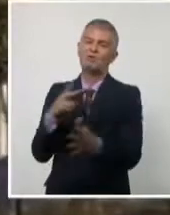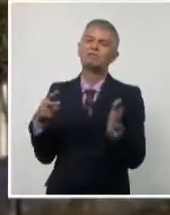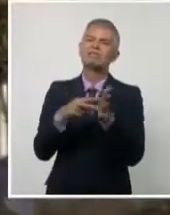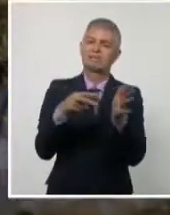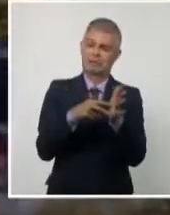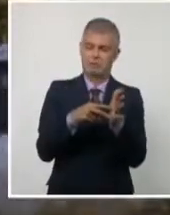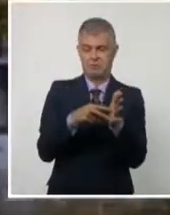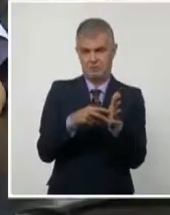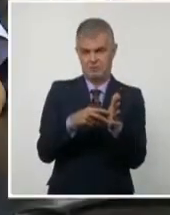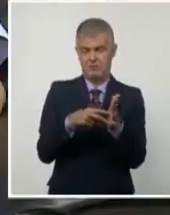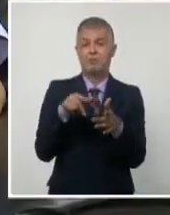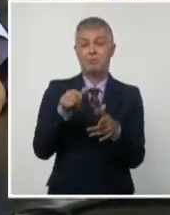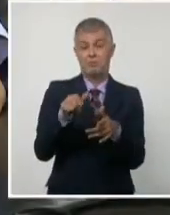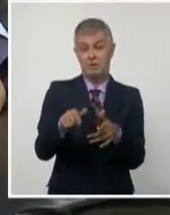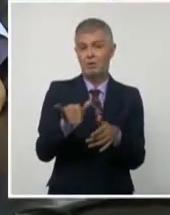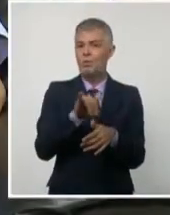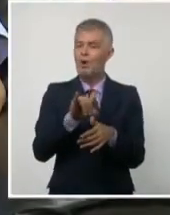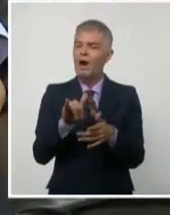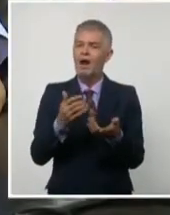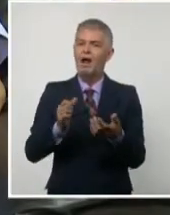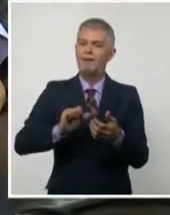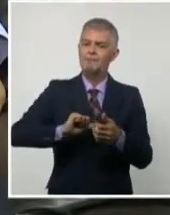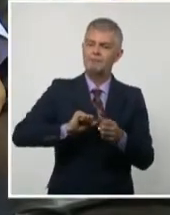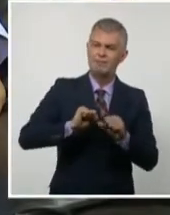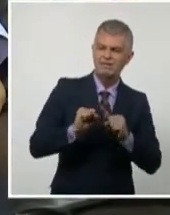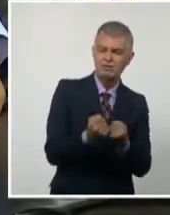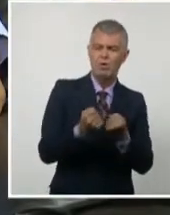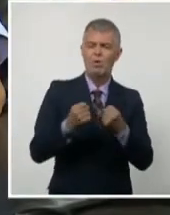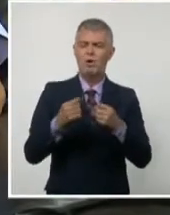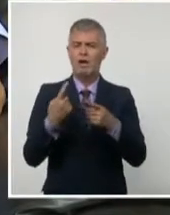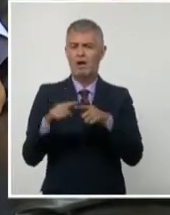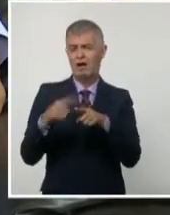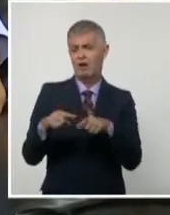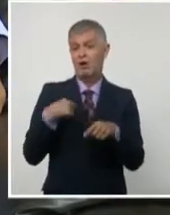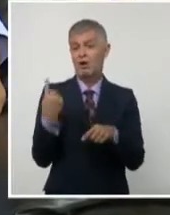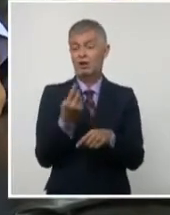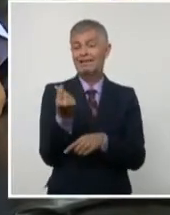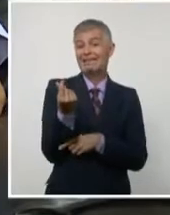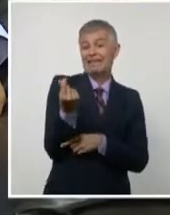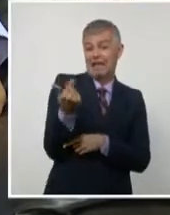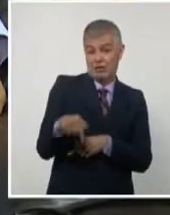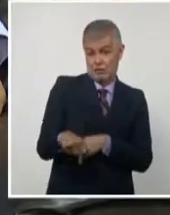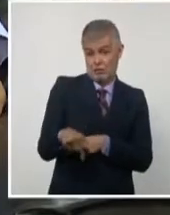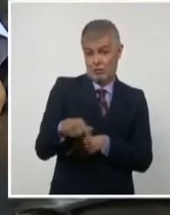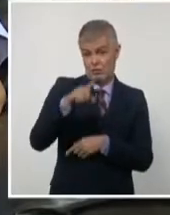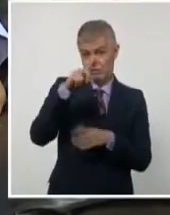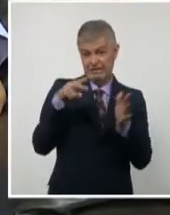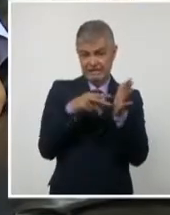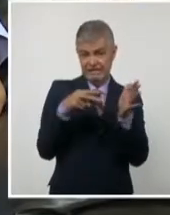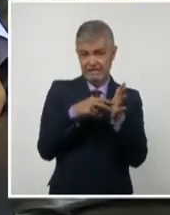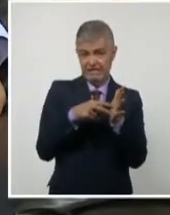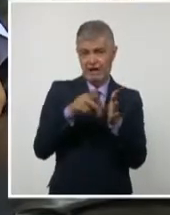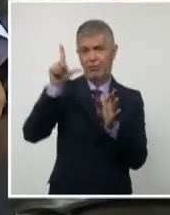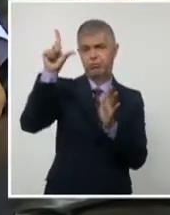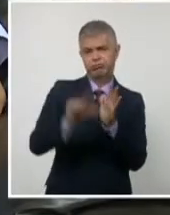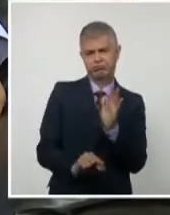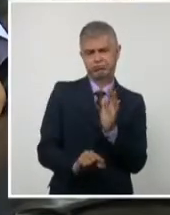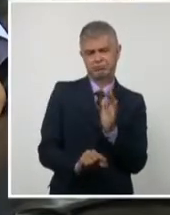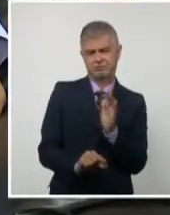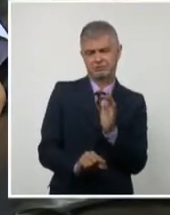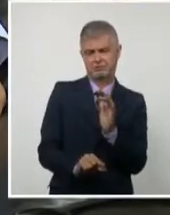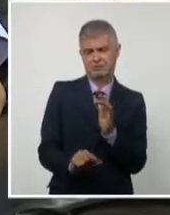ha confrontado presiones muy grandes, lo cual conllevó a la depreciación de nuestra moneda en semanas pasadas. Existen grandes